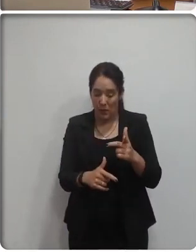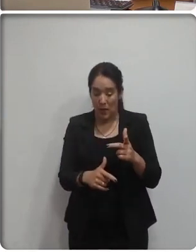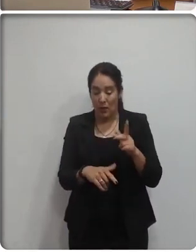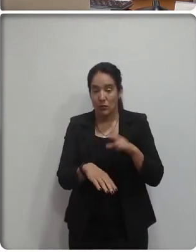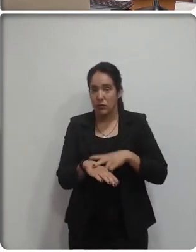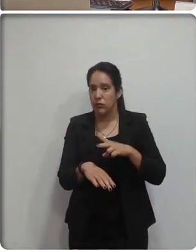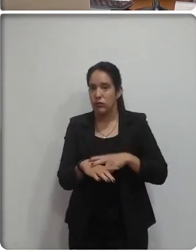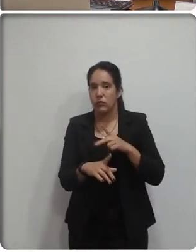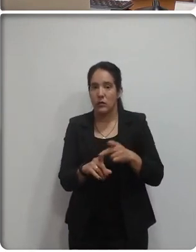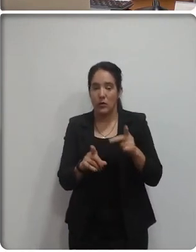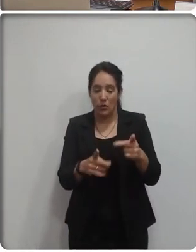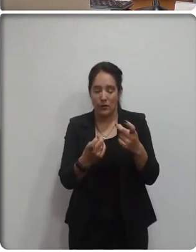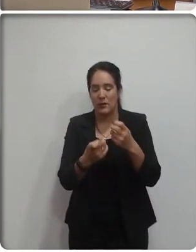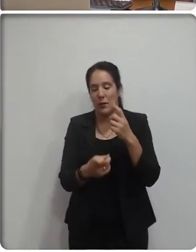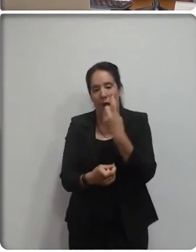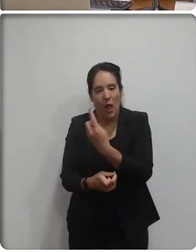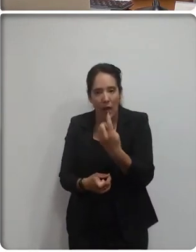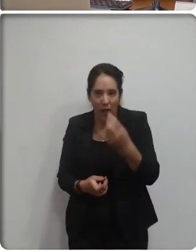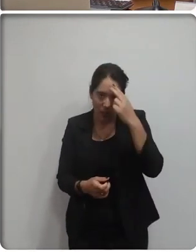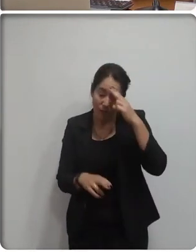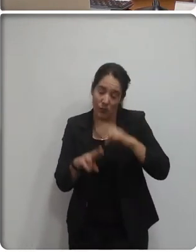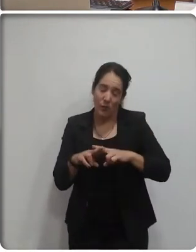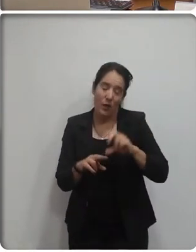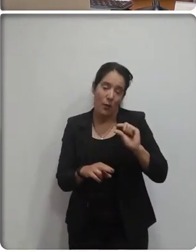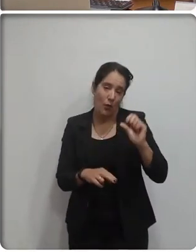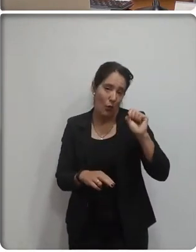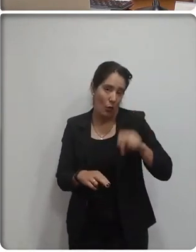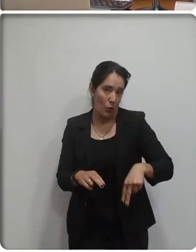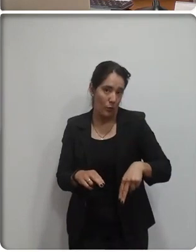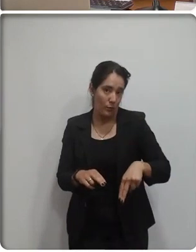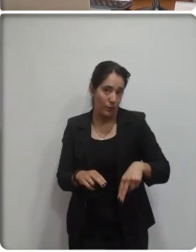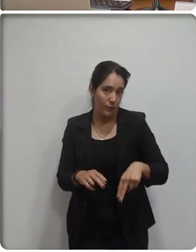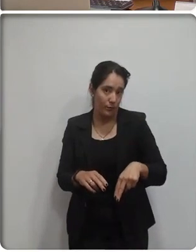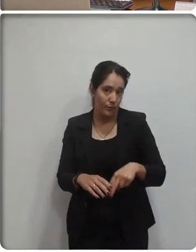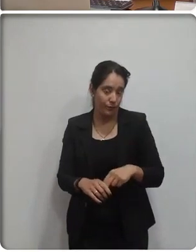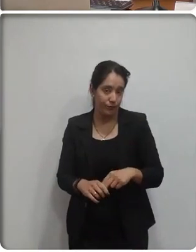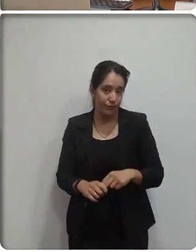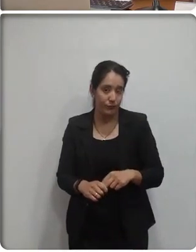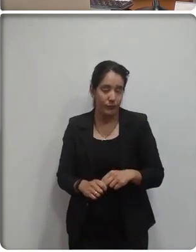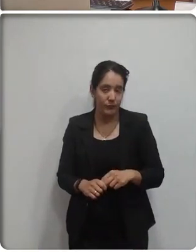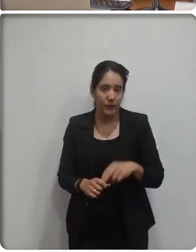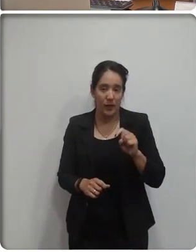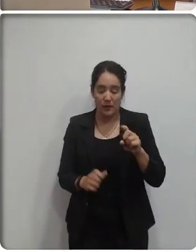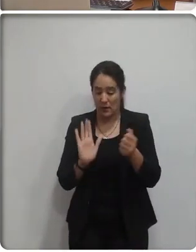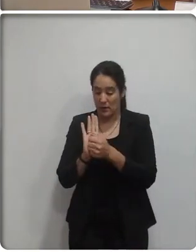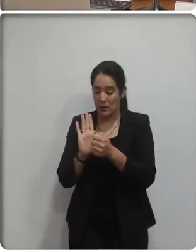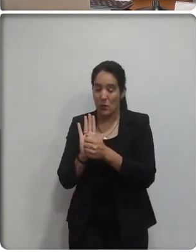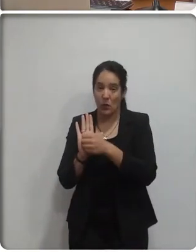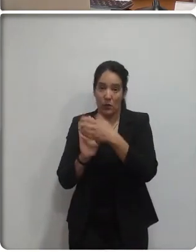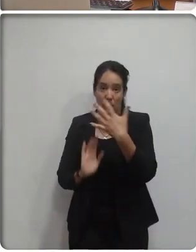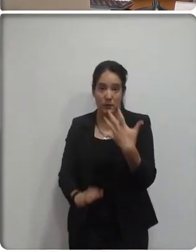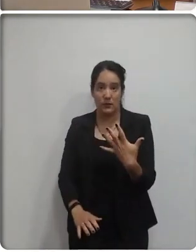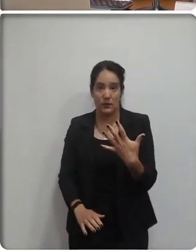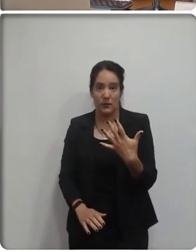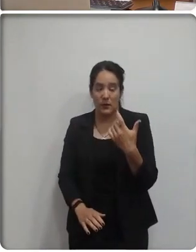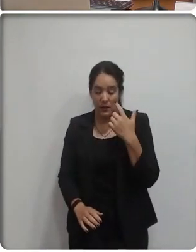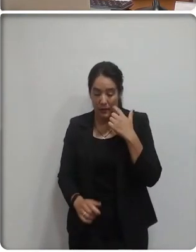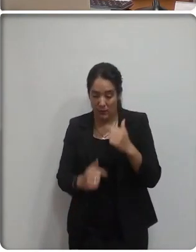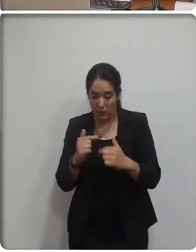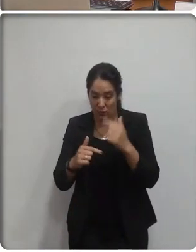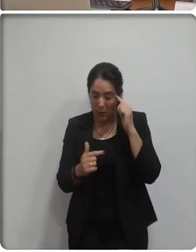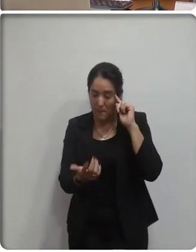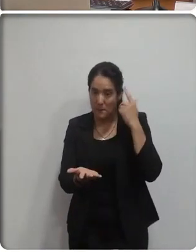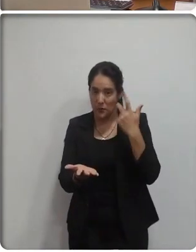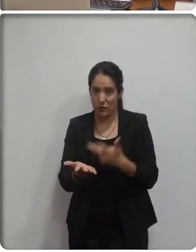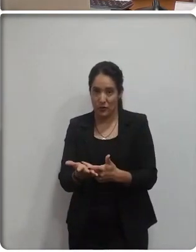requerimientos específicos para cada patología. Es en función de lo que se establece en este artículo 5 que se armó el proyecto